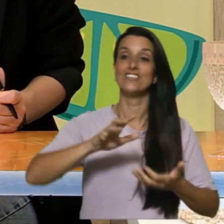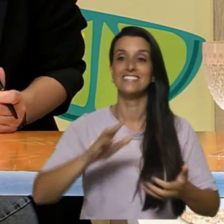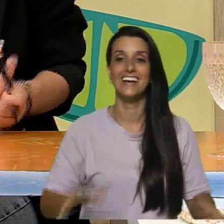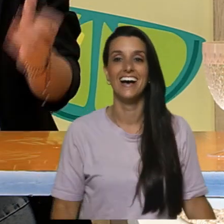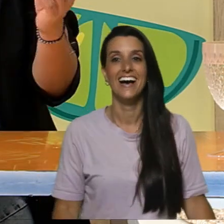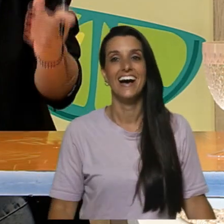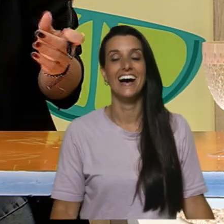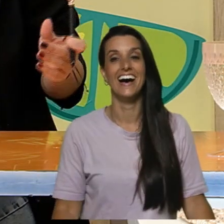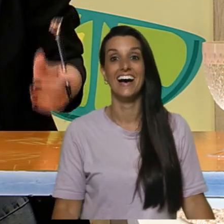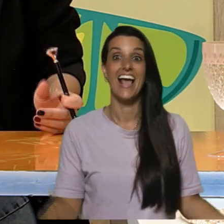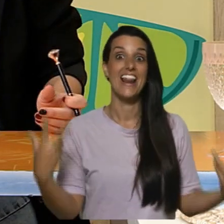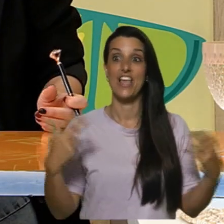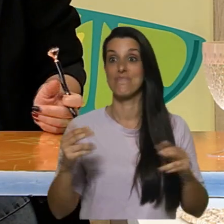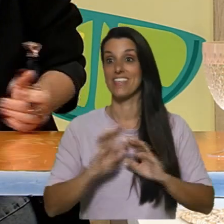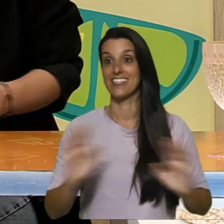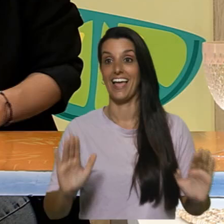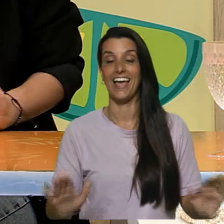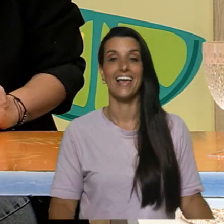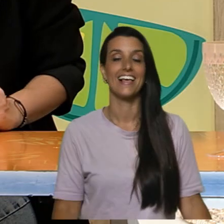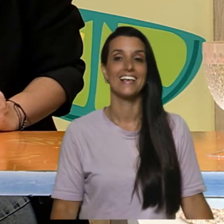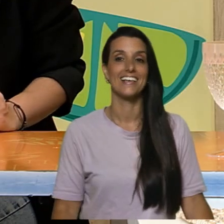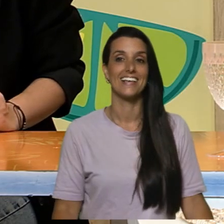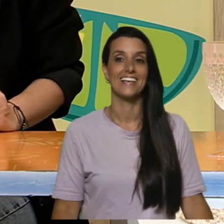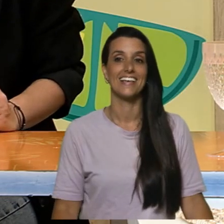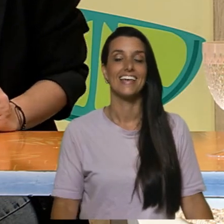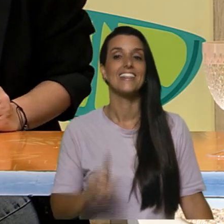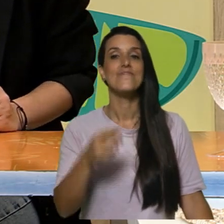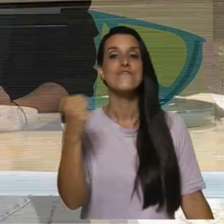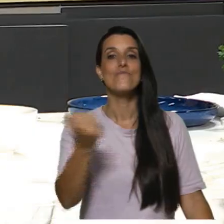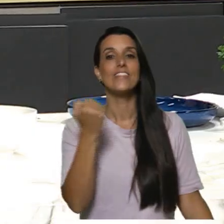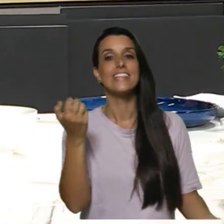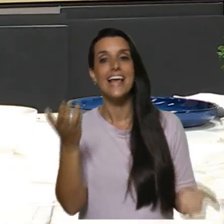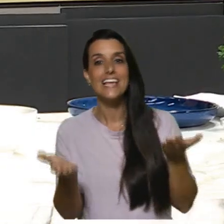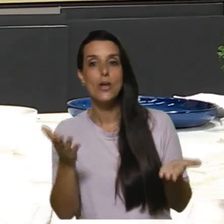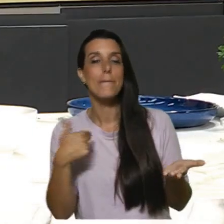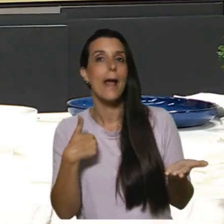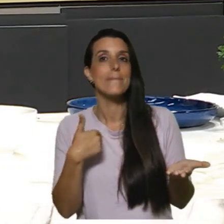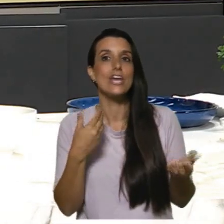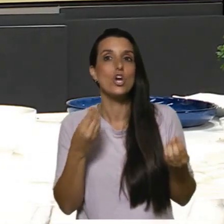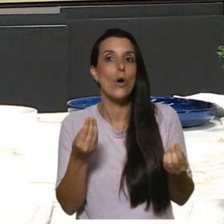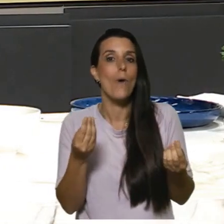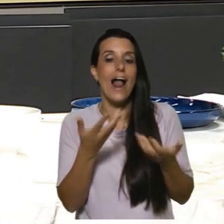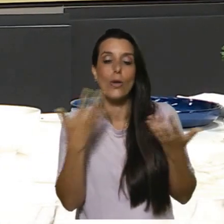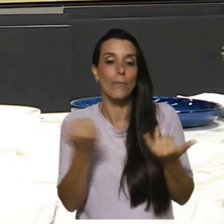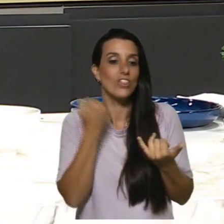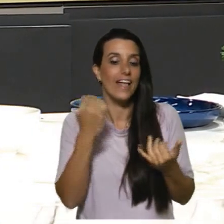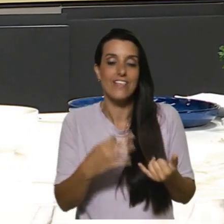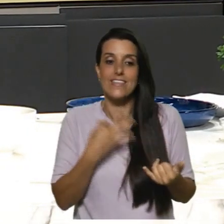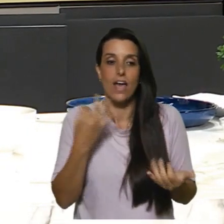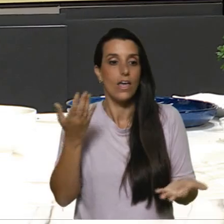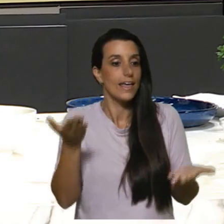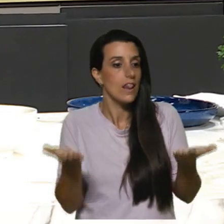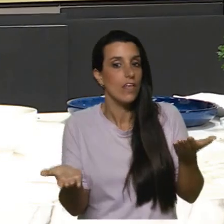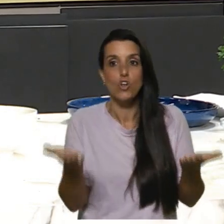cuando es de los límites, chicos, claro, los límites. Claro. No, y la importancia del equilibrio. Yo para mí siempre es como algo importante en la vida, ¿no? Que todo